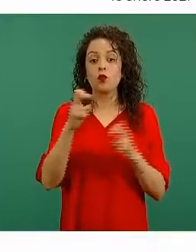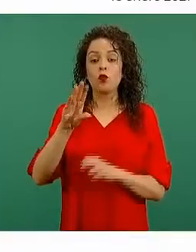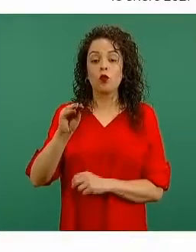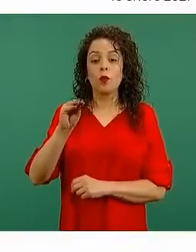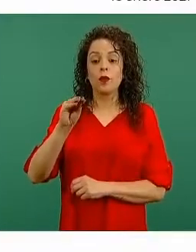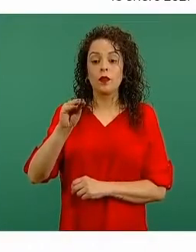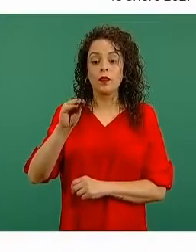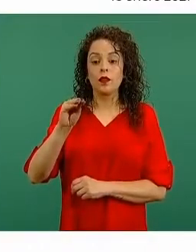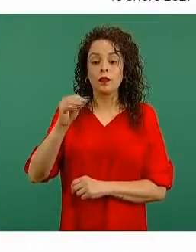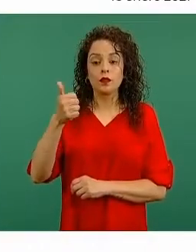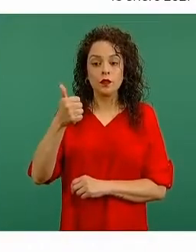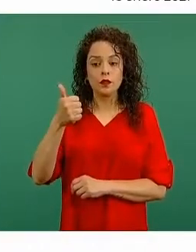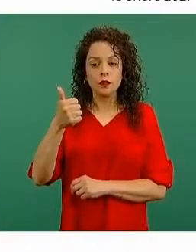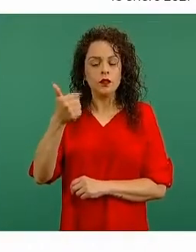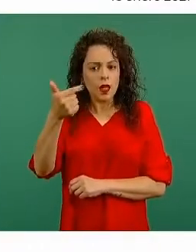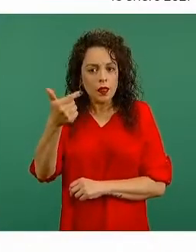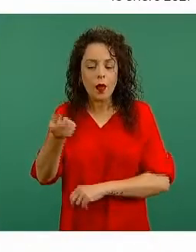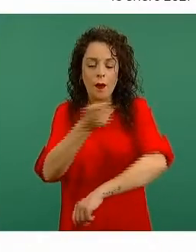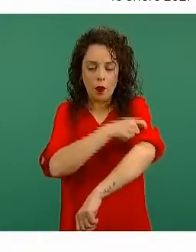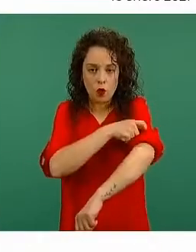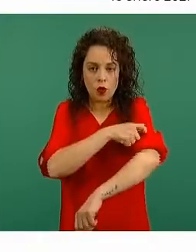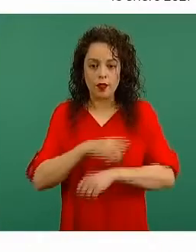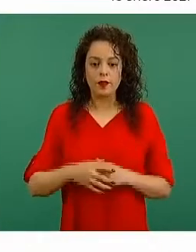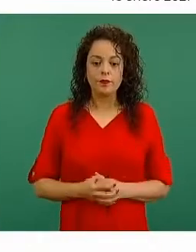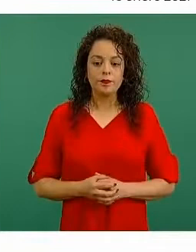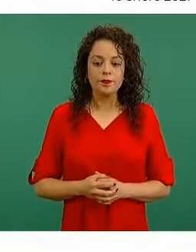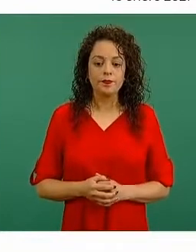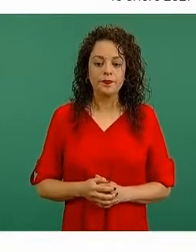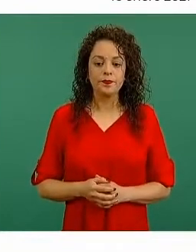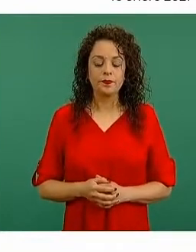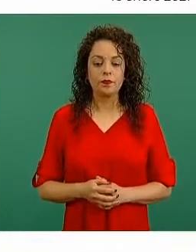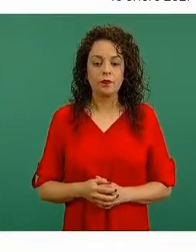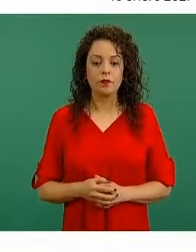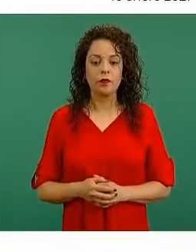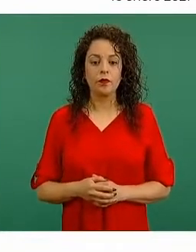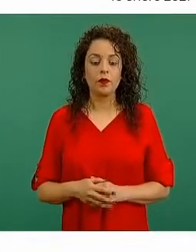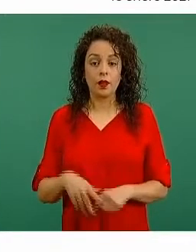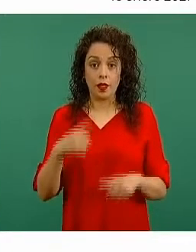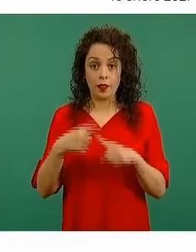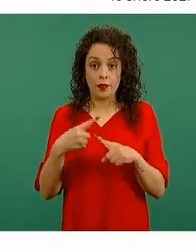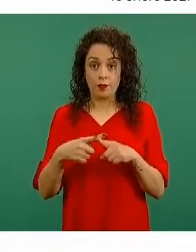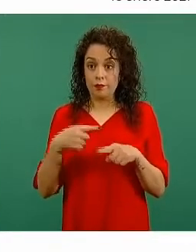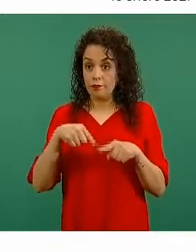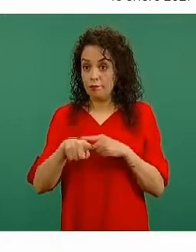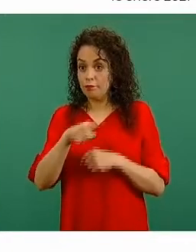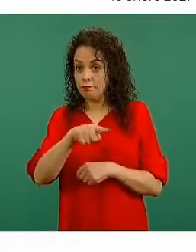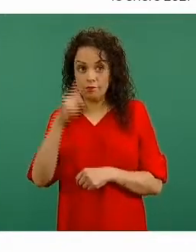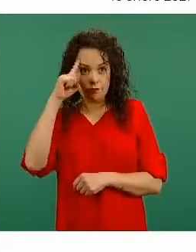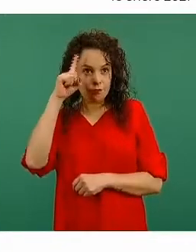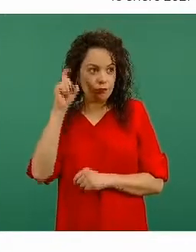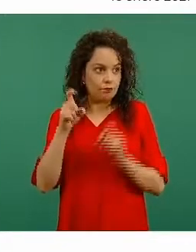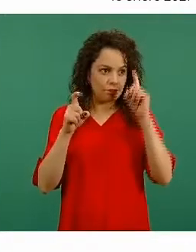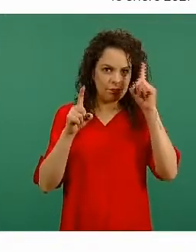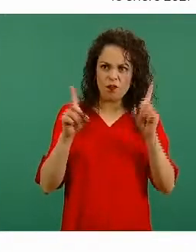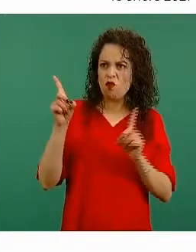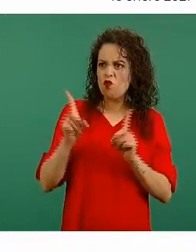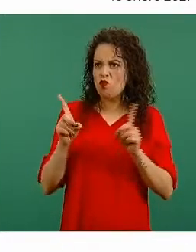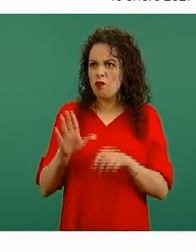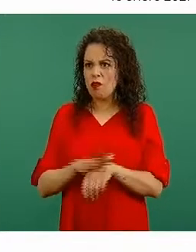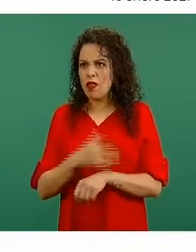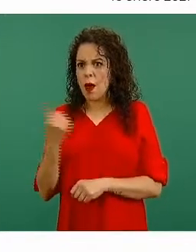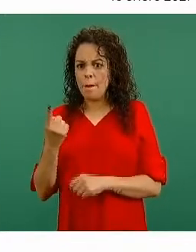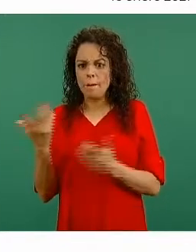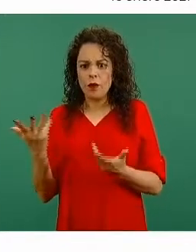vacunas. Para quien empiece a tener la pregunta, me parece que sería muy legítima la duda de por qué esto va